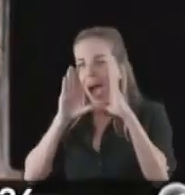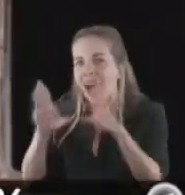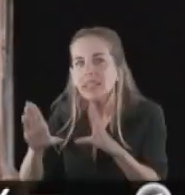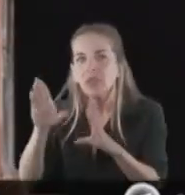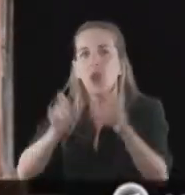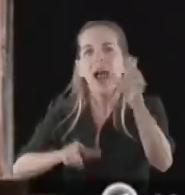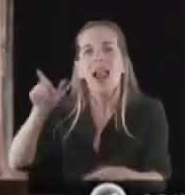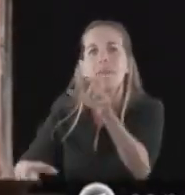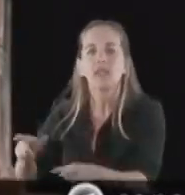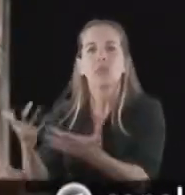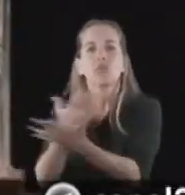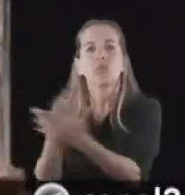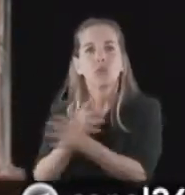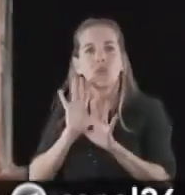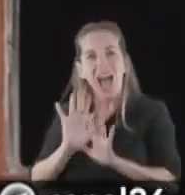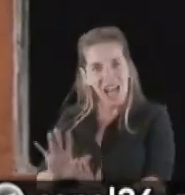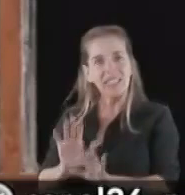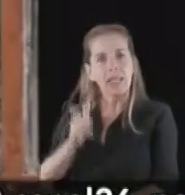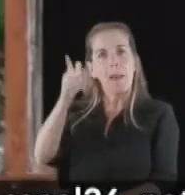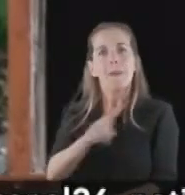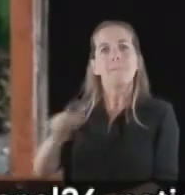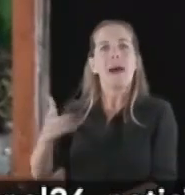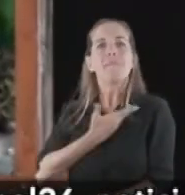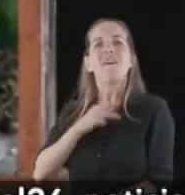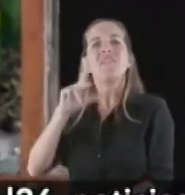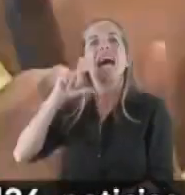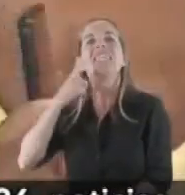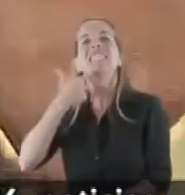están. Es ese papa, ¿eh?